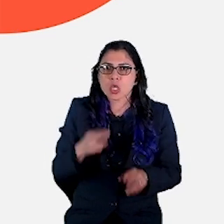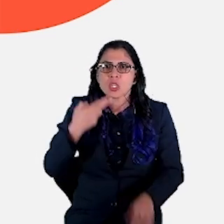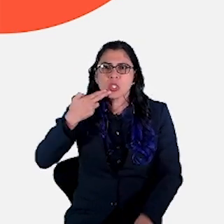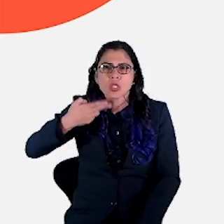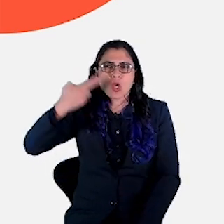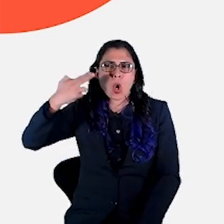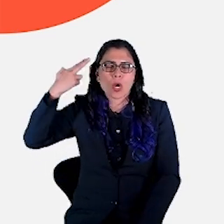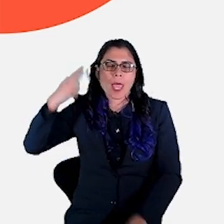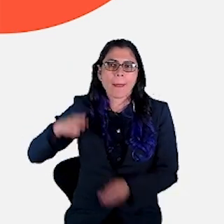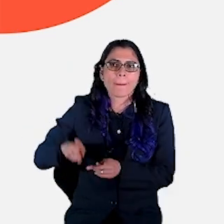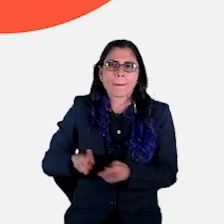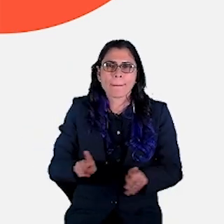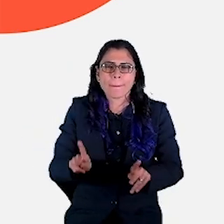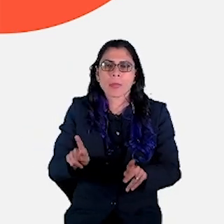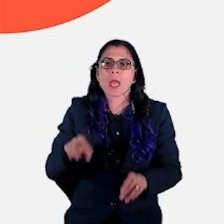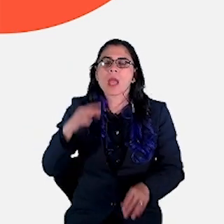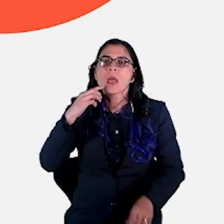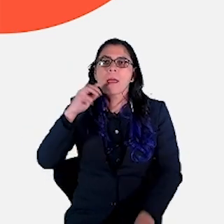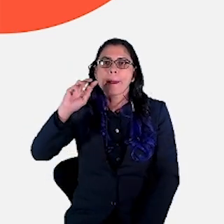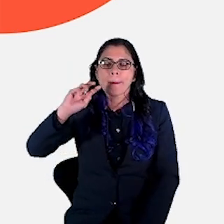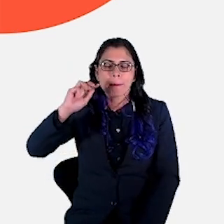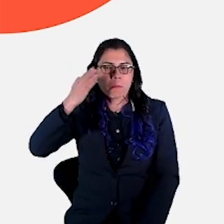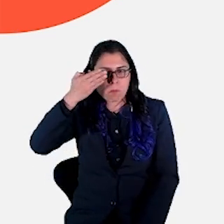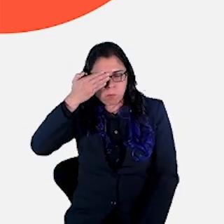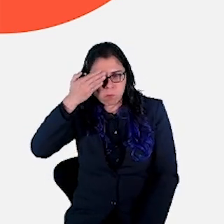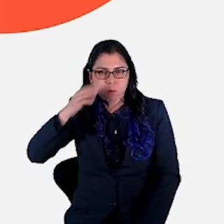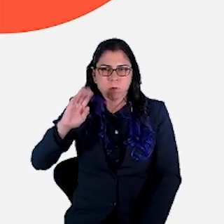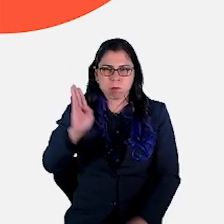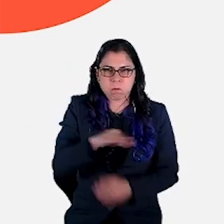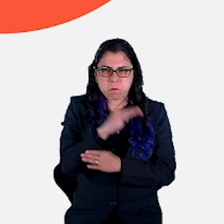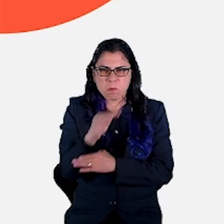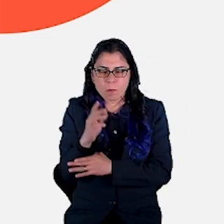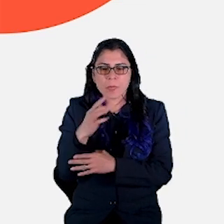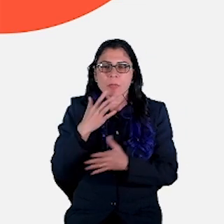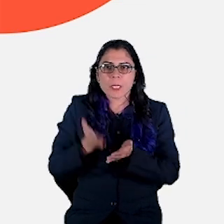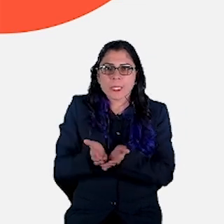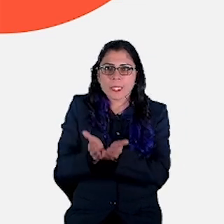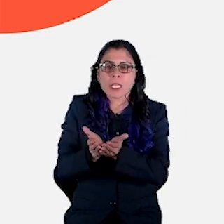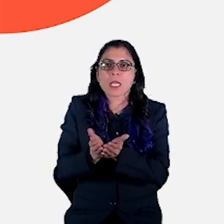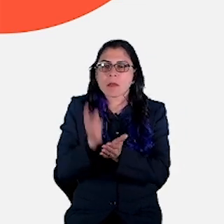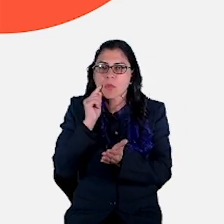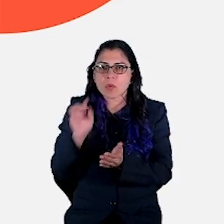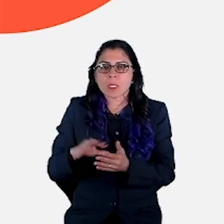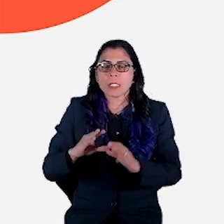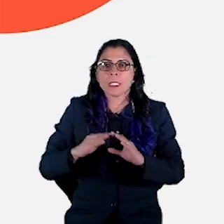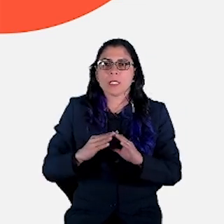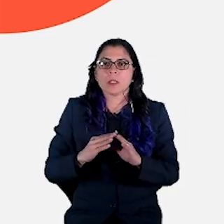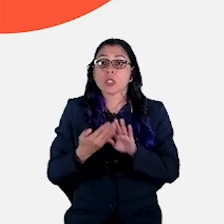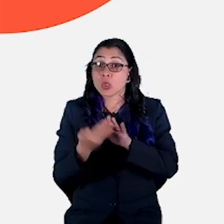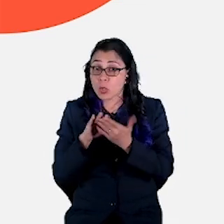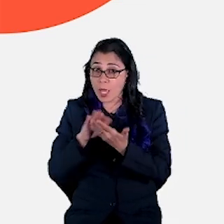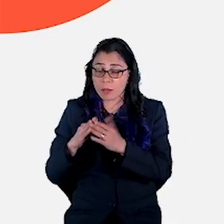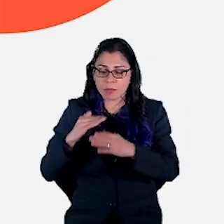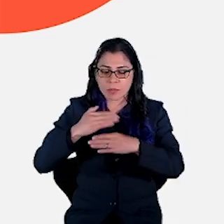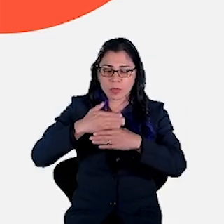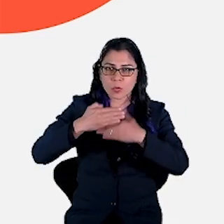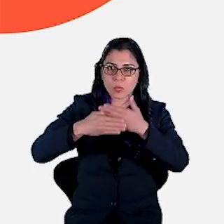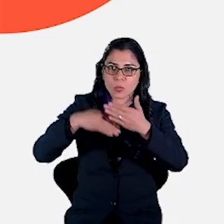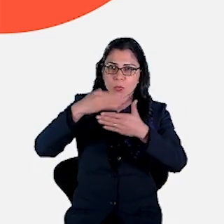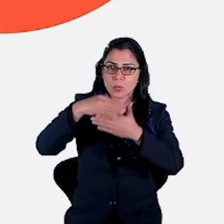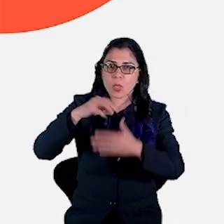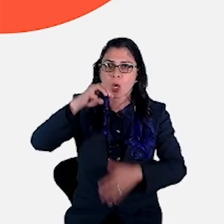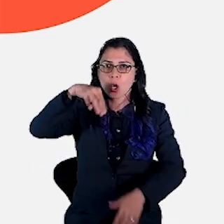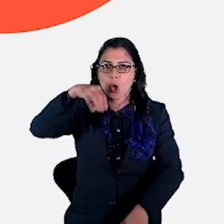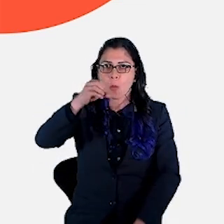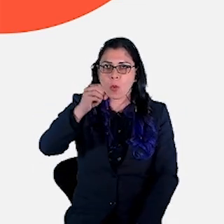rica de piratas no solamente en el Caribe sino también en el Pacífico porque fue una ciudad que fue destruida por el pirata Morgan